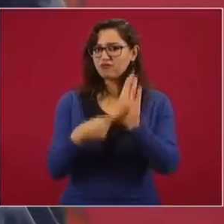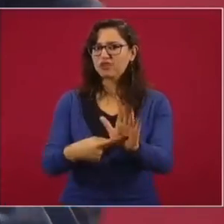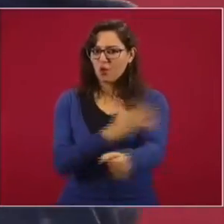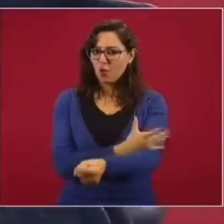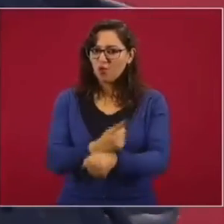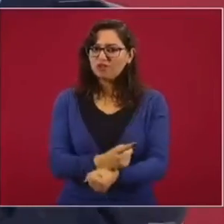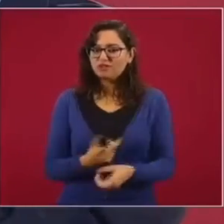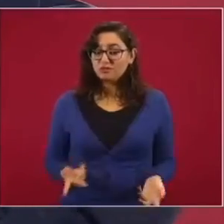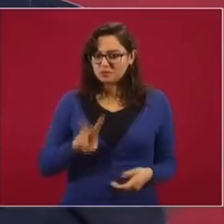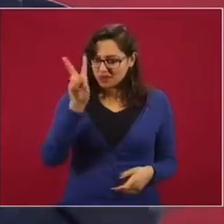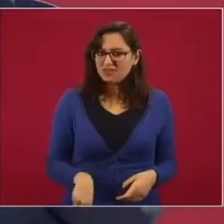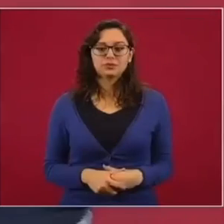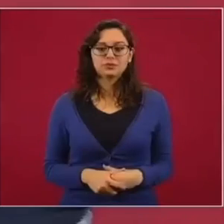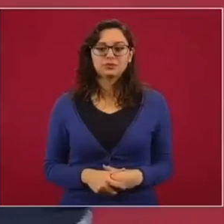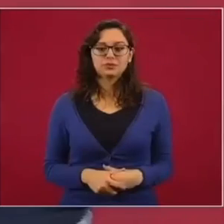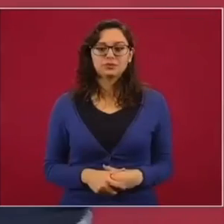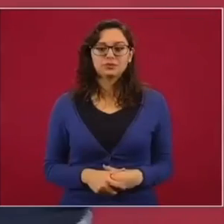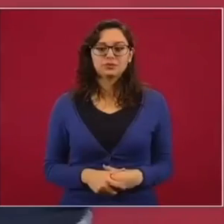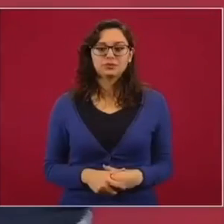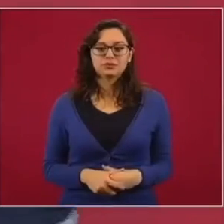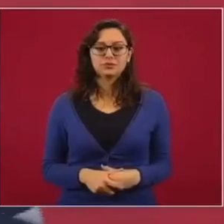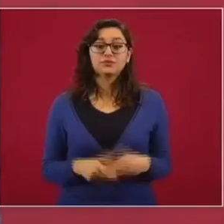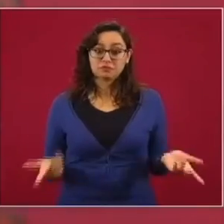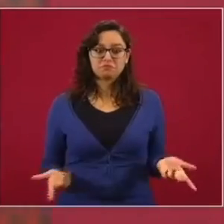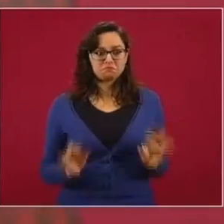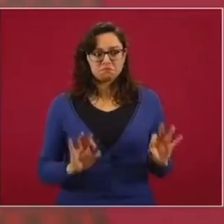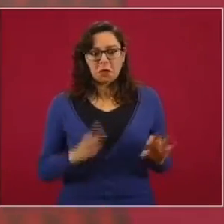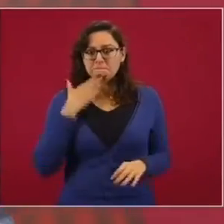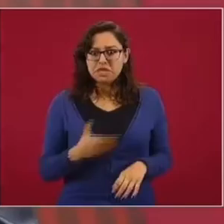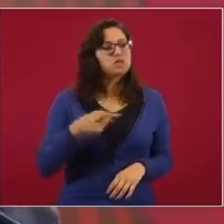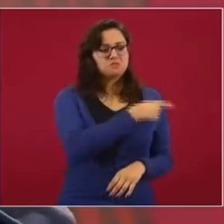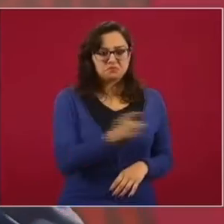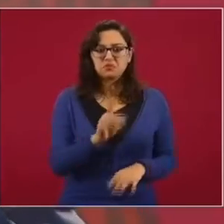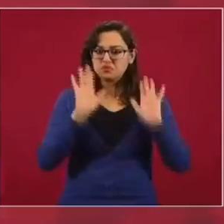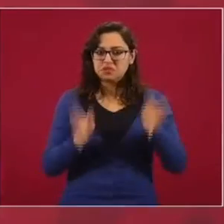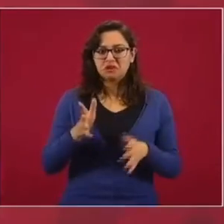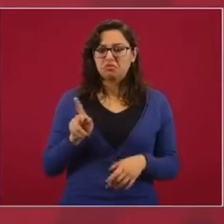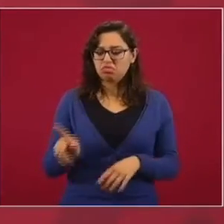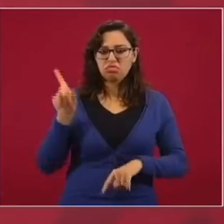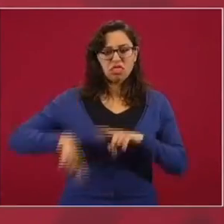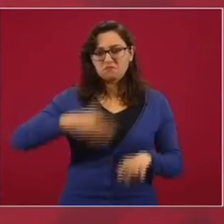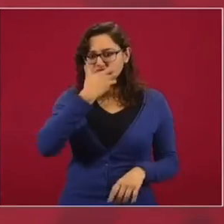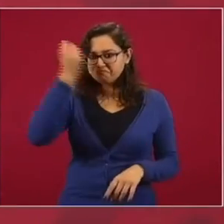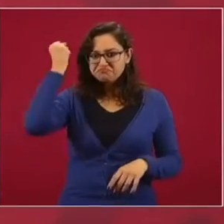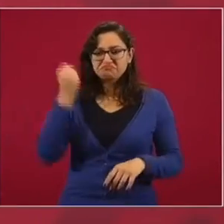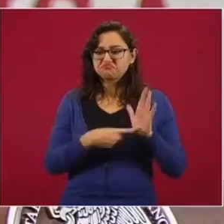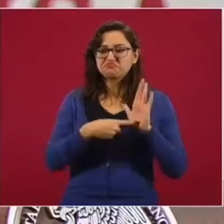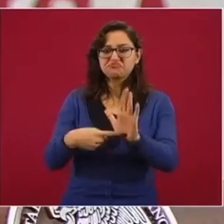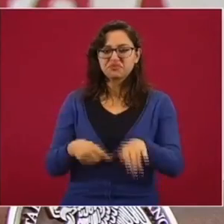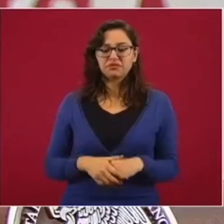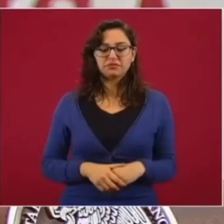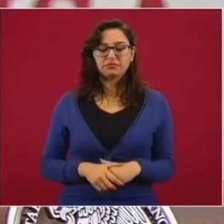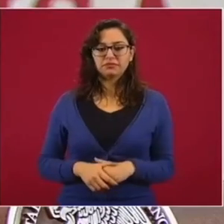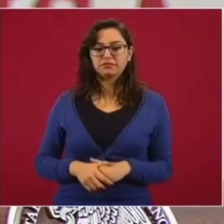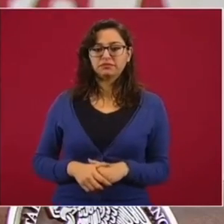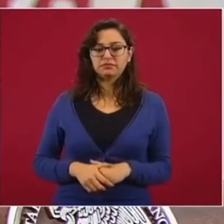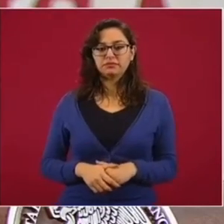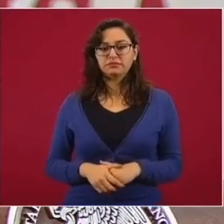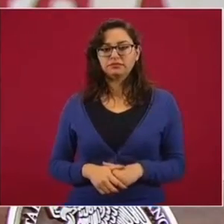Y es muy bueno que se quiten las máscaras. Decía Ocampo, el moderado,